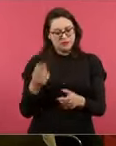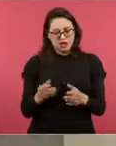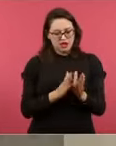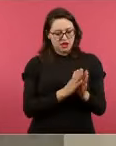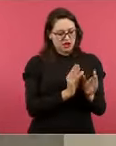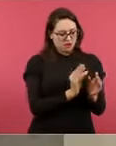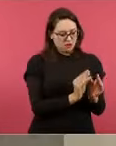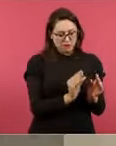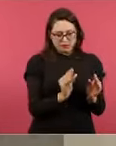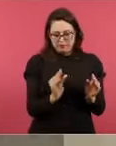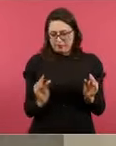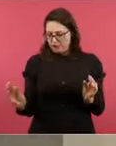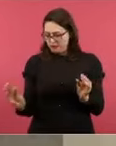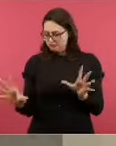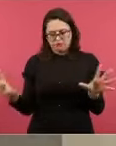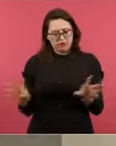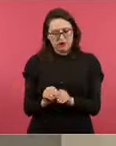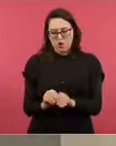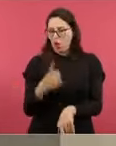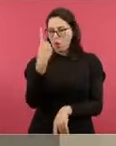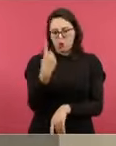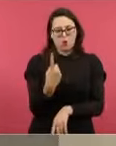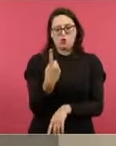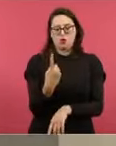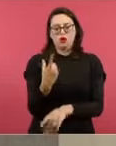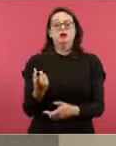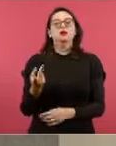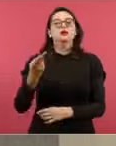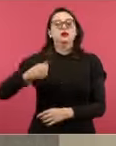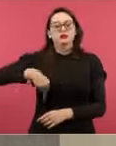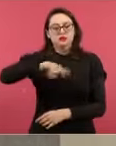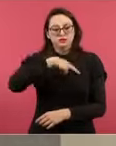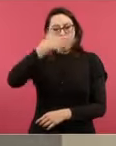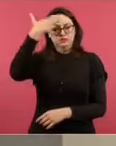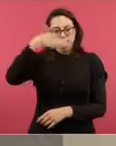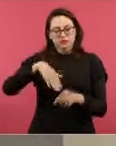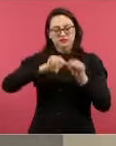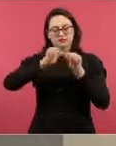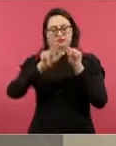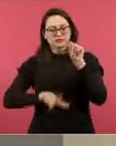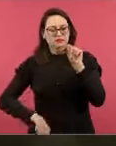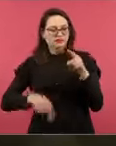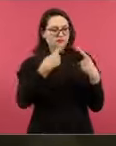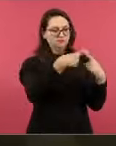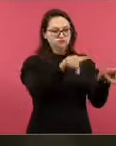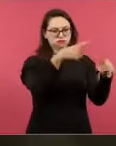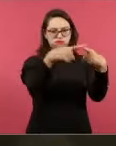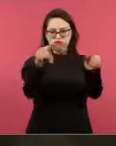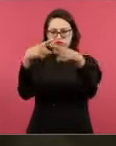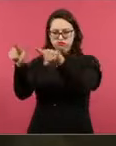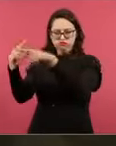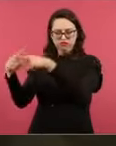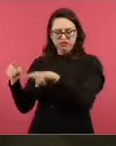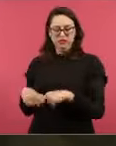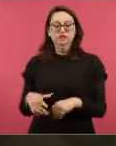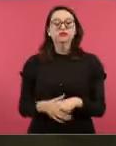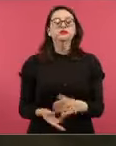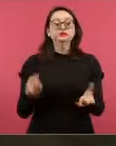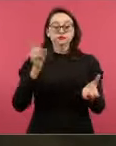solo volumen que lleva por título Nuestros Saberes, México y Diversidad. Bueno, este texto tiene